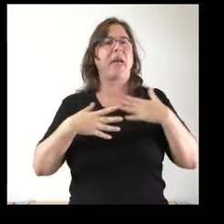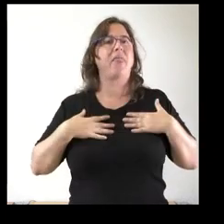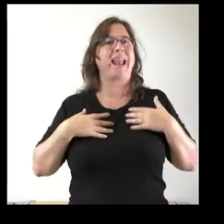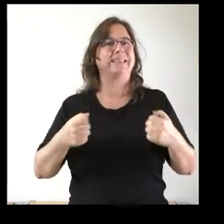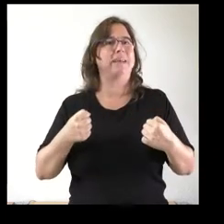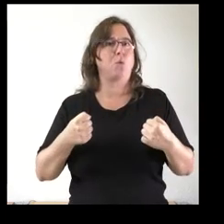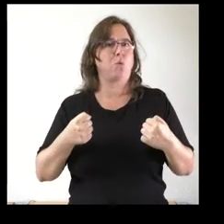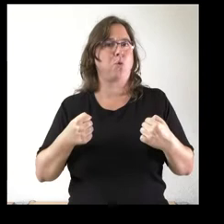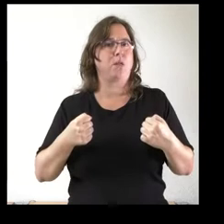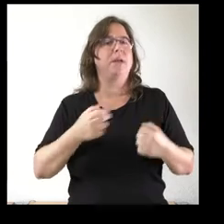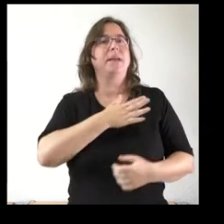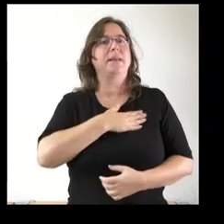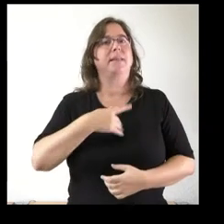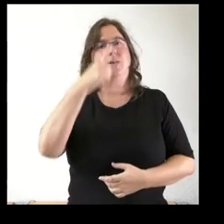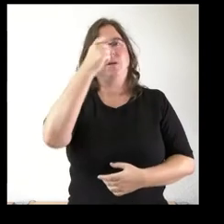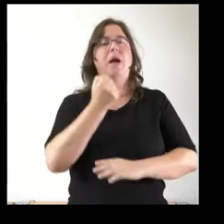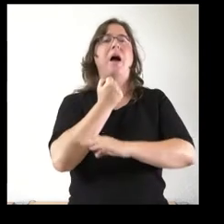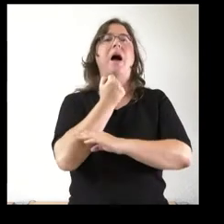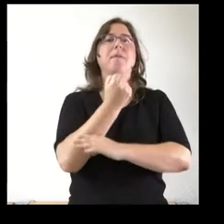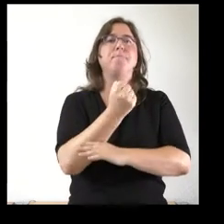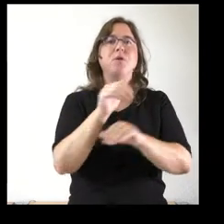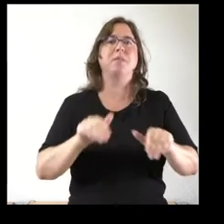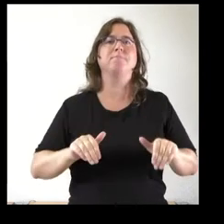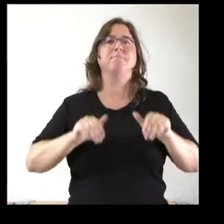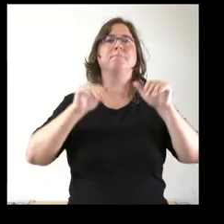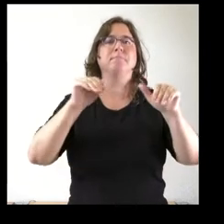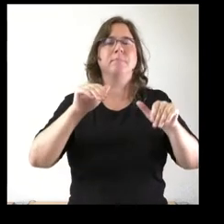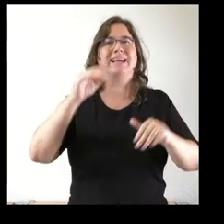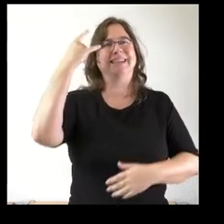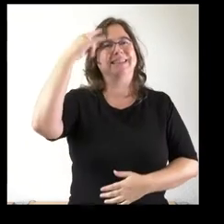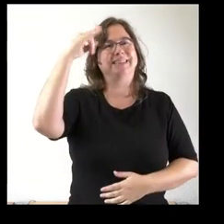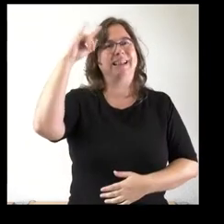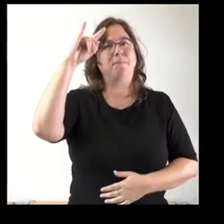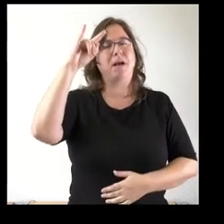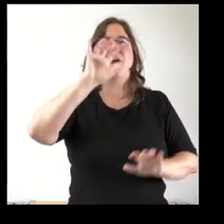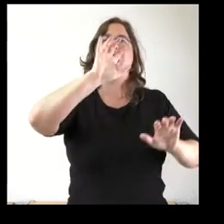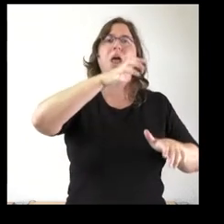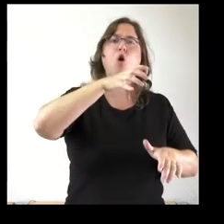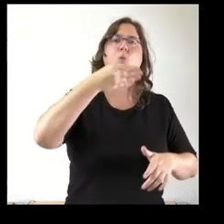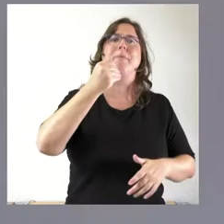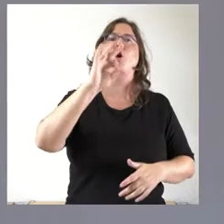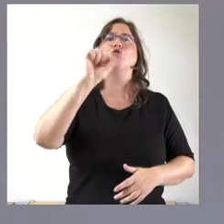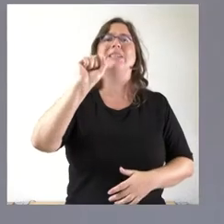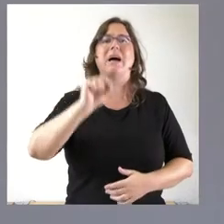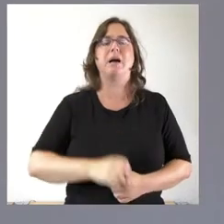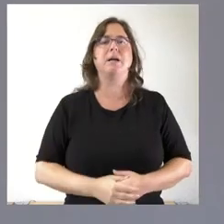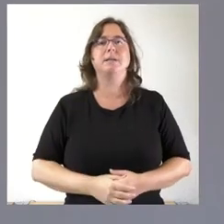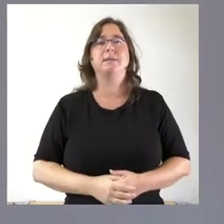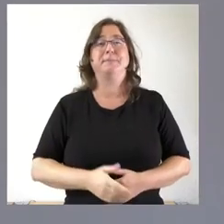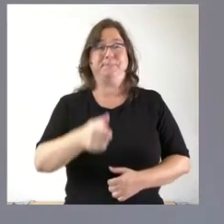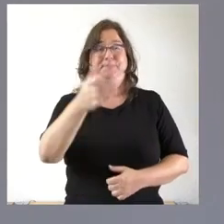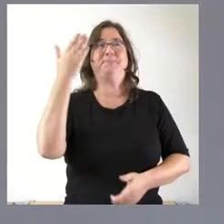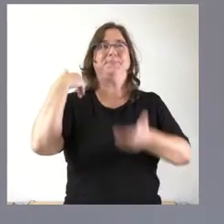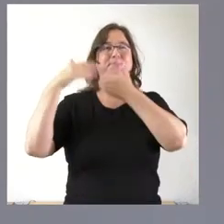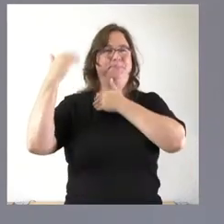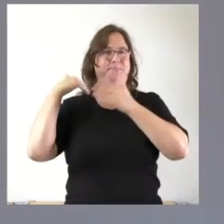apoya las dos apoya la candidatura de León Salamanca o Salamanca León. En su momento dijimos